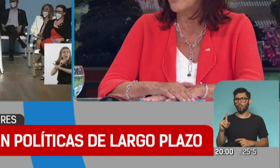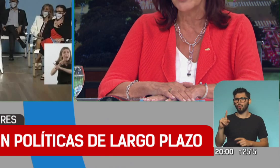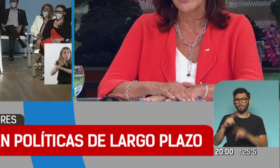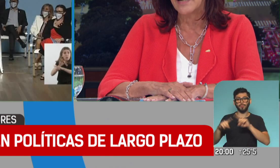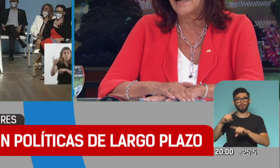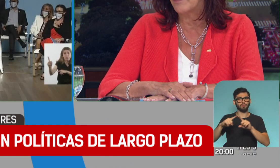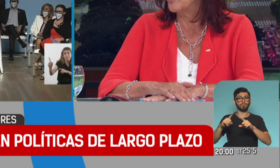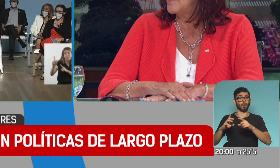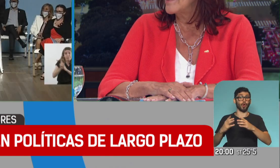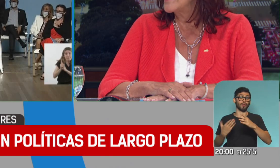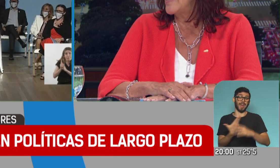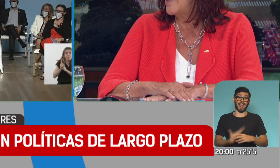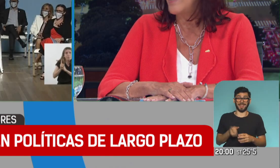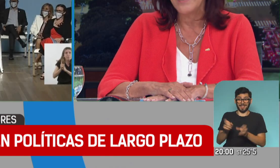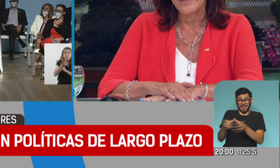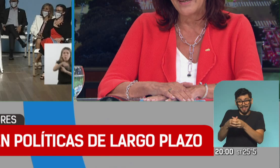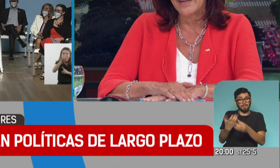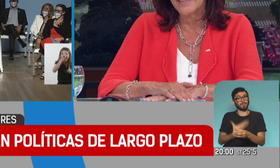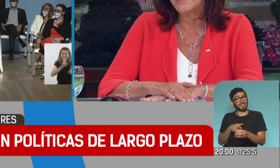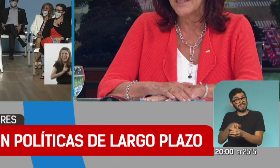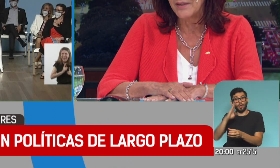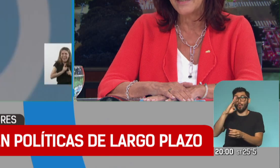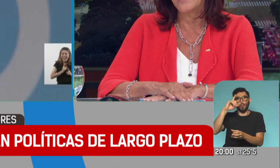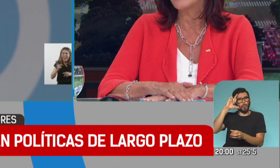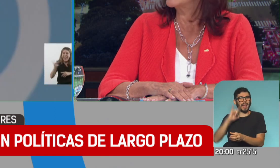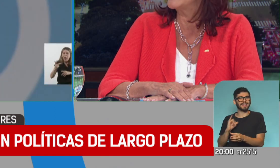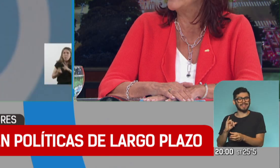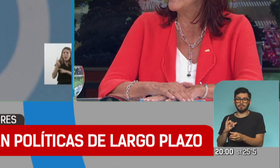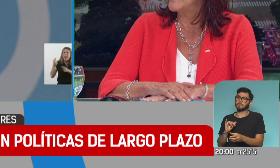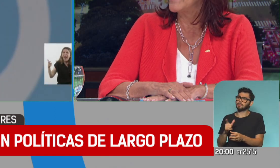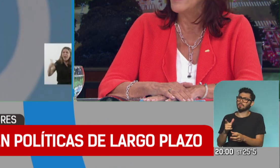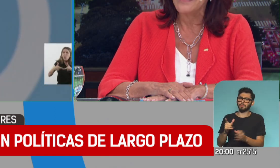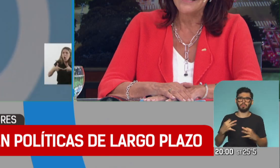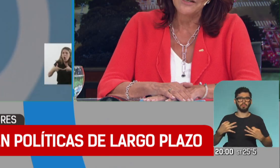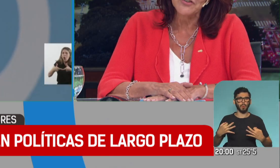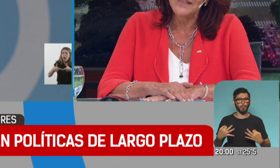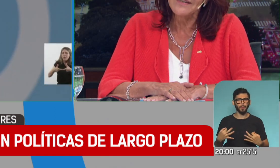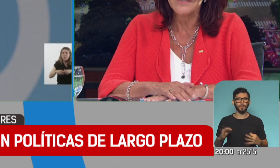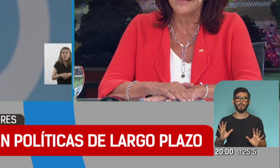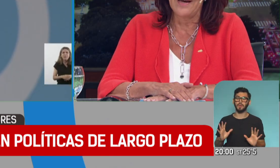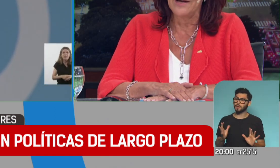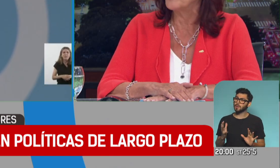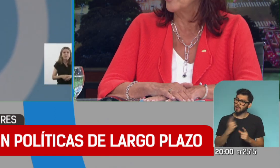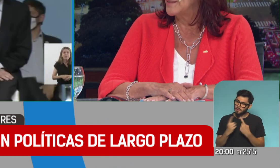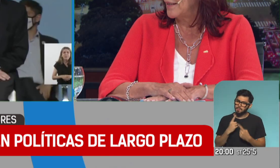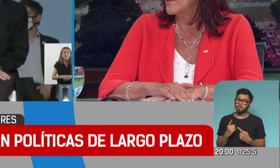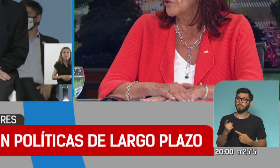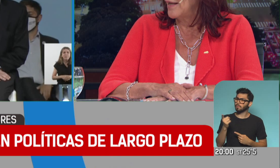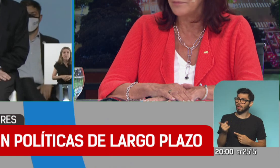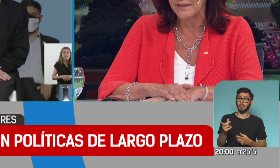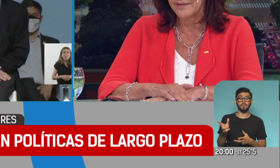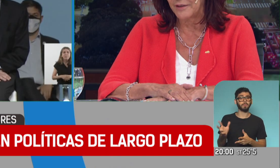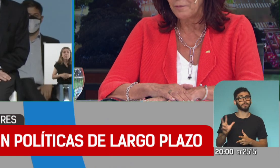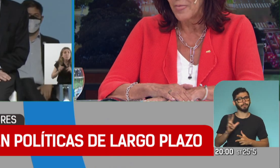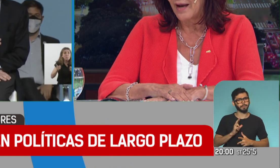béliz con toda la prudencia y la sensibilidad que tiene y que nos insta a comprometernos